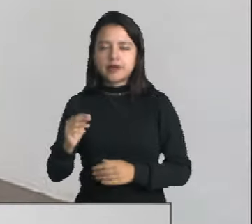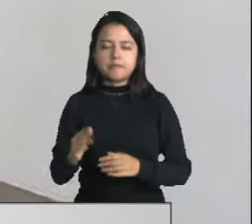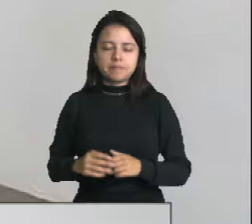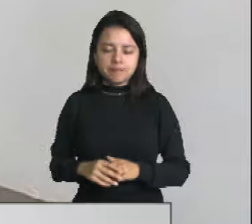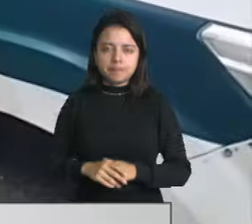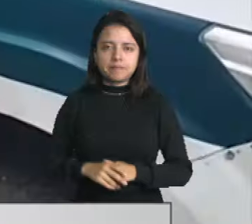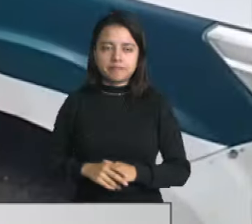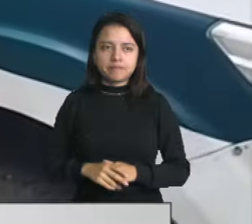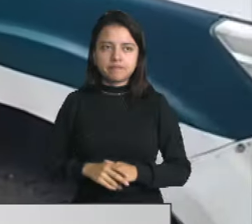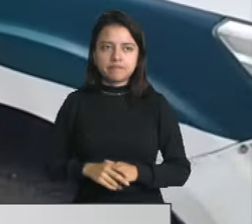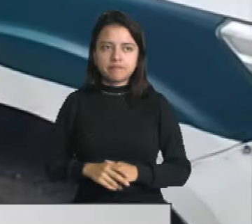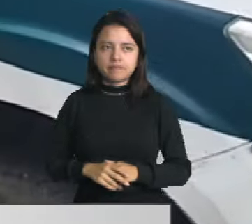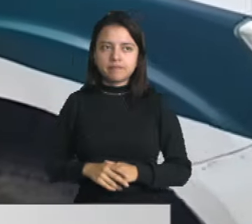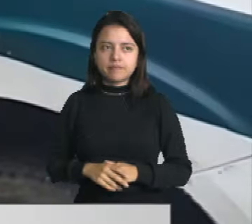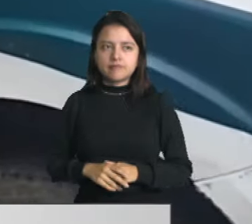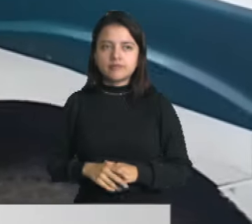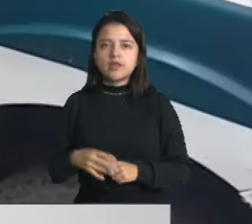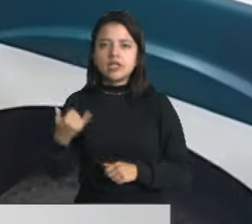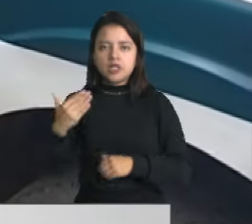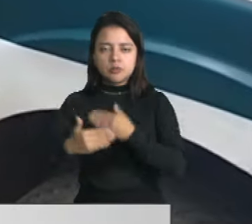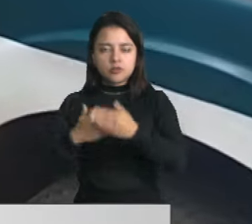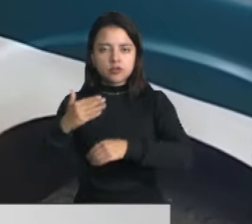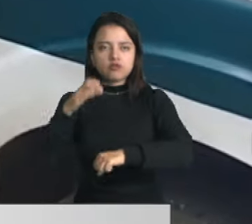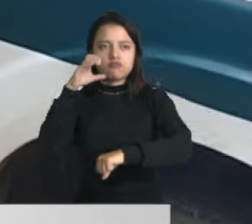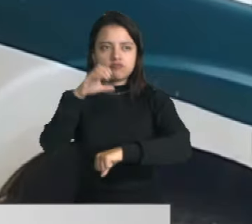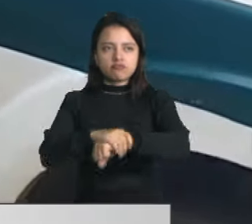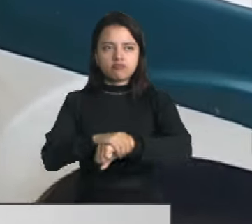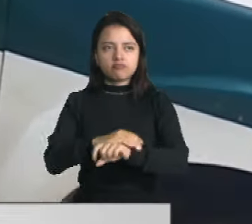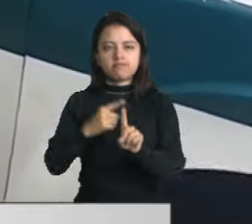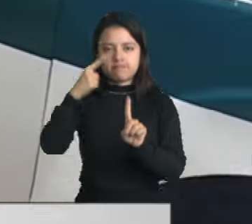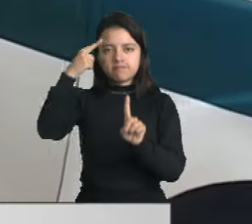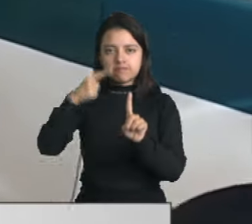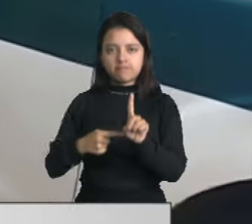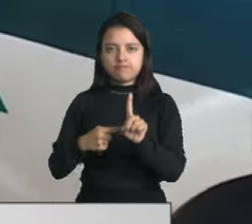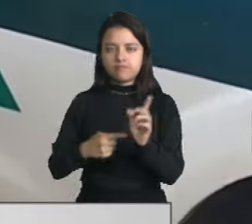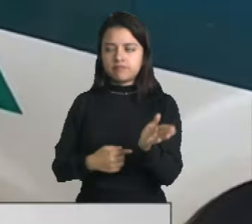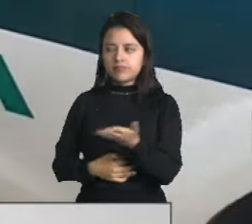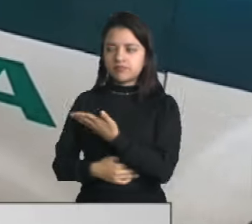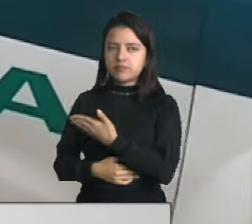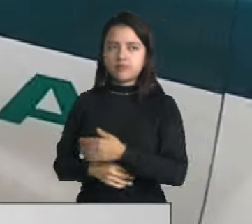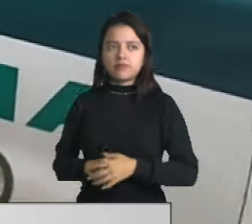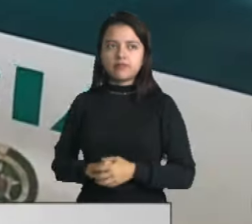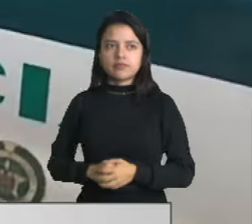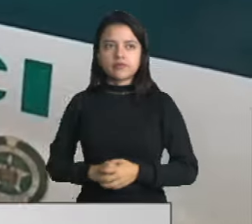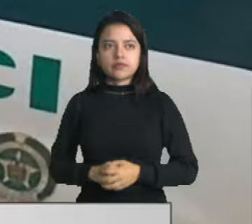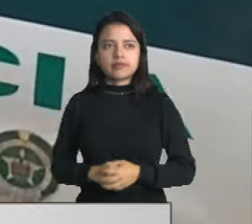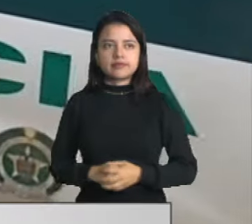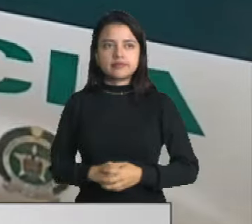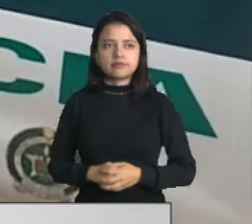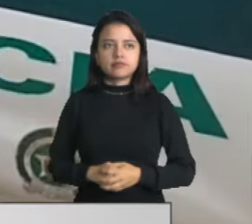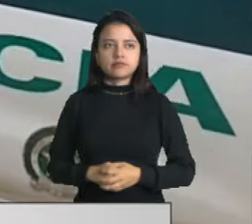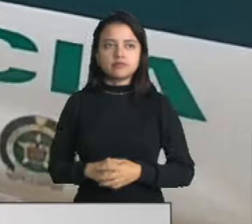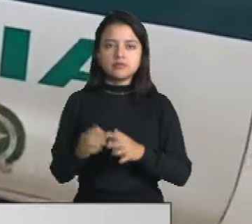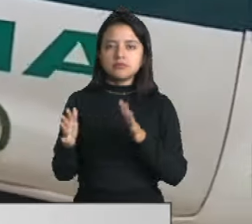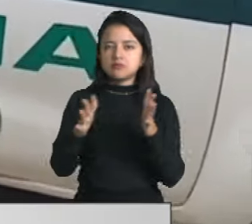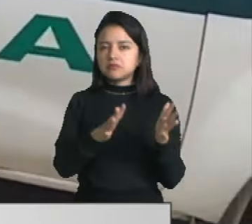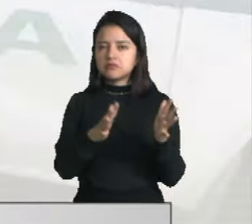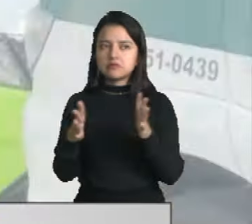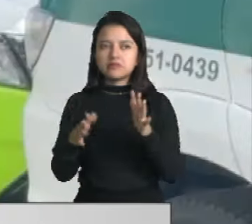y Adolescencia por el delito de acceso carnal abusivo con menor de 14 años. Tras una investigación de